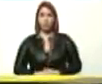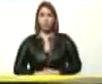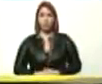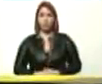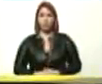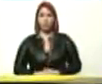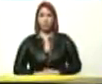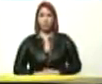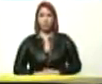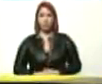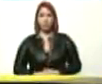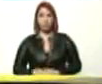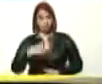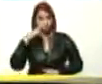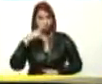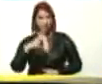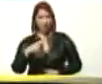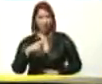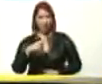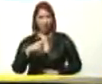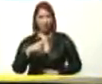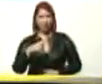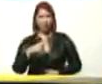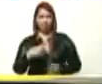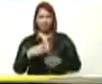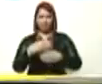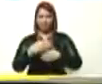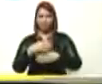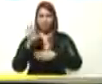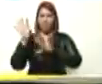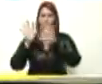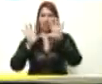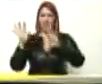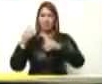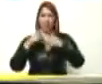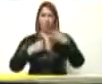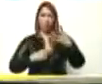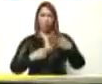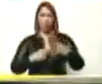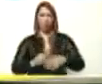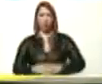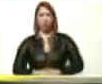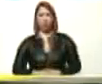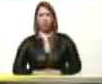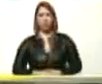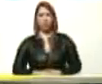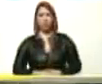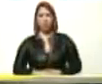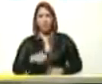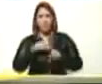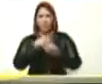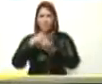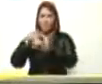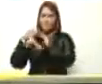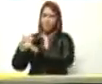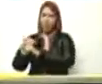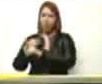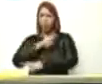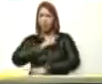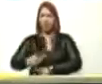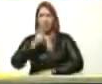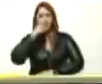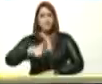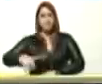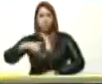Ahí ustedes ven la represión en los Países Bajos, reprimiendo para obligar al pueblo de los Países Bajos